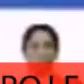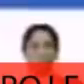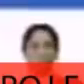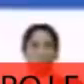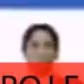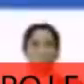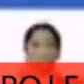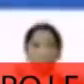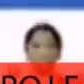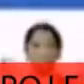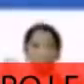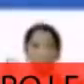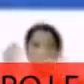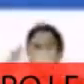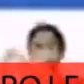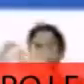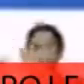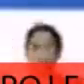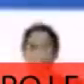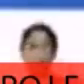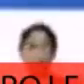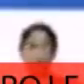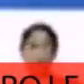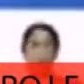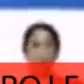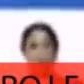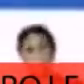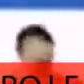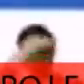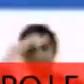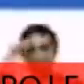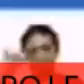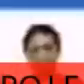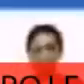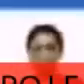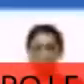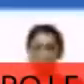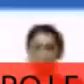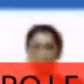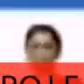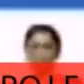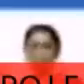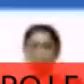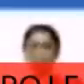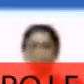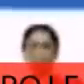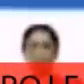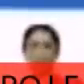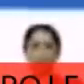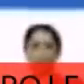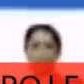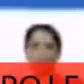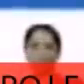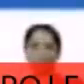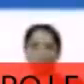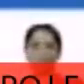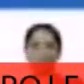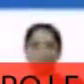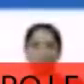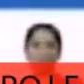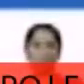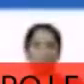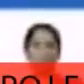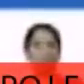de emergencia nacional. Y por obra y gracia del espíritu de Leopoldo, me